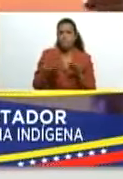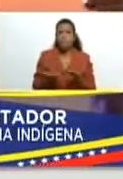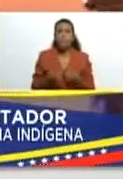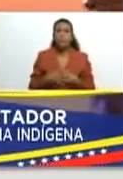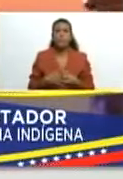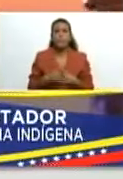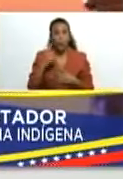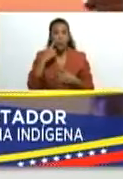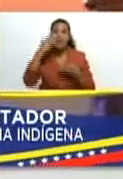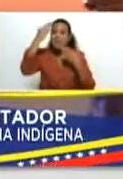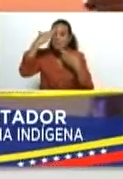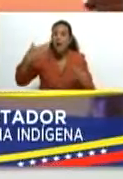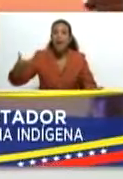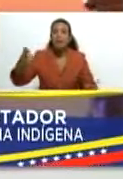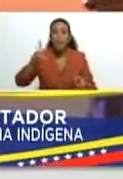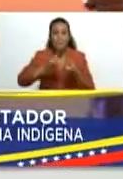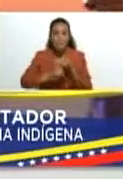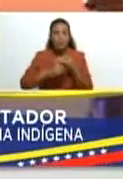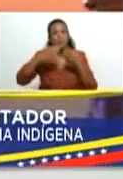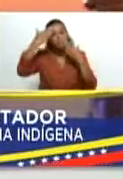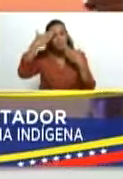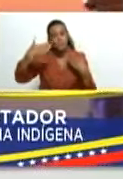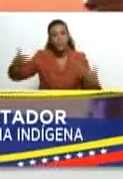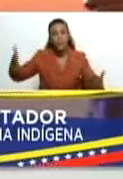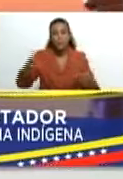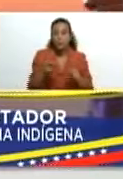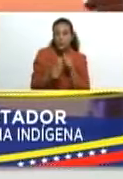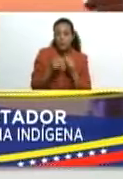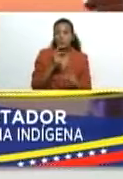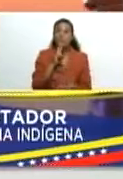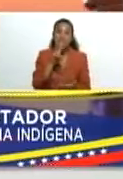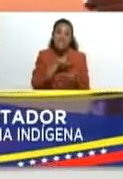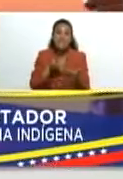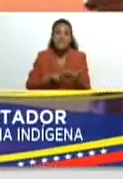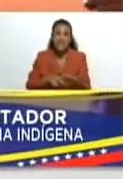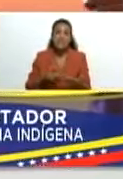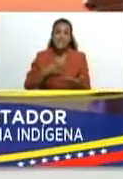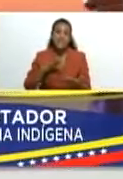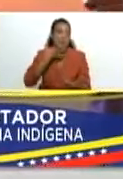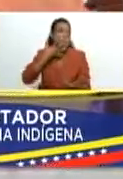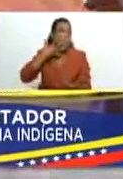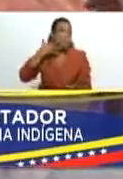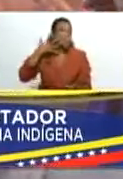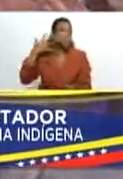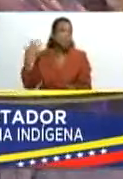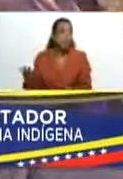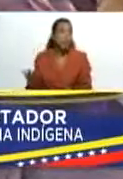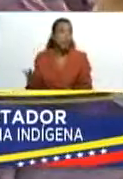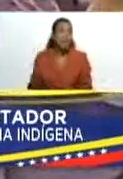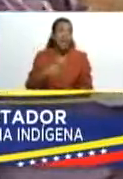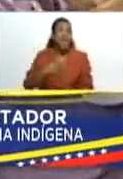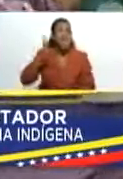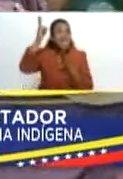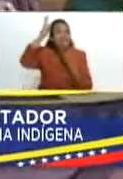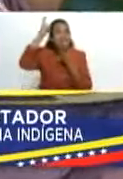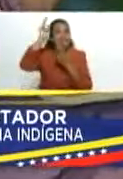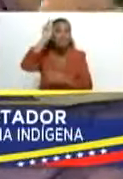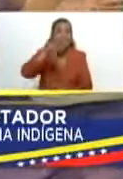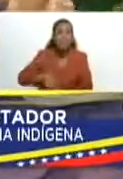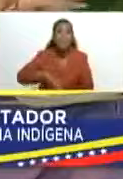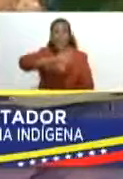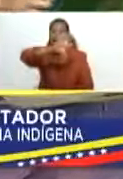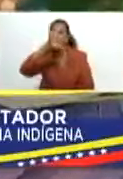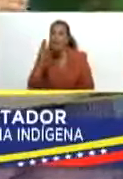Silvia les manda saludos a todos y dice que se siente orgulloso de ser india y africana